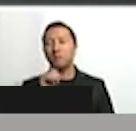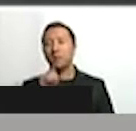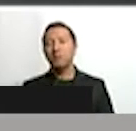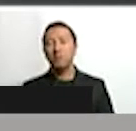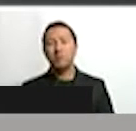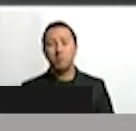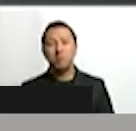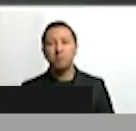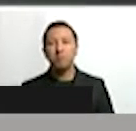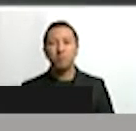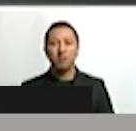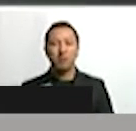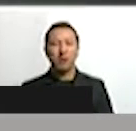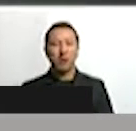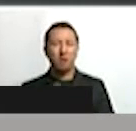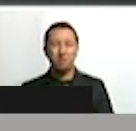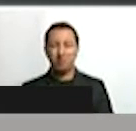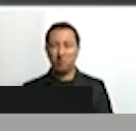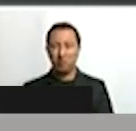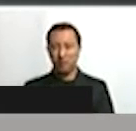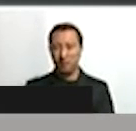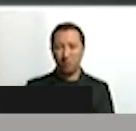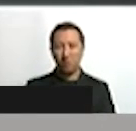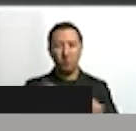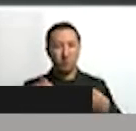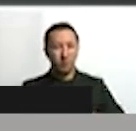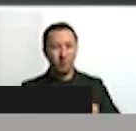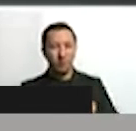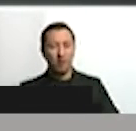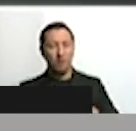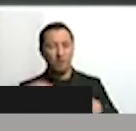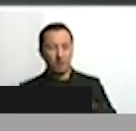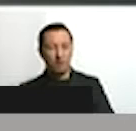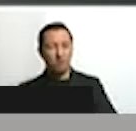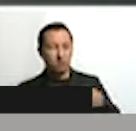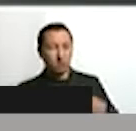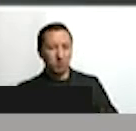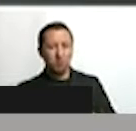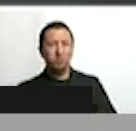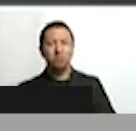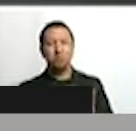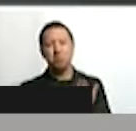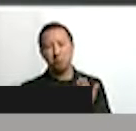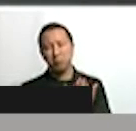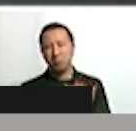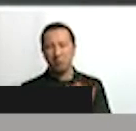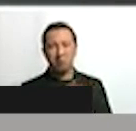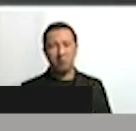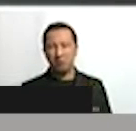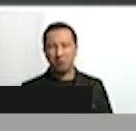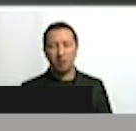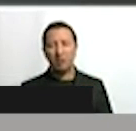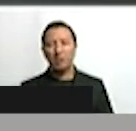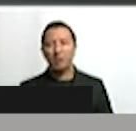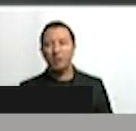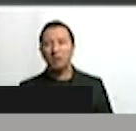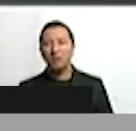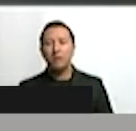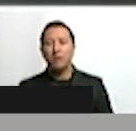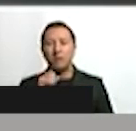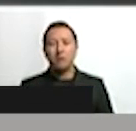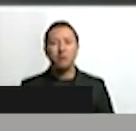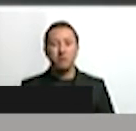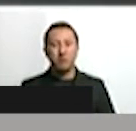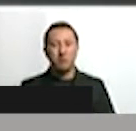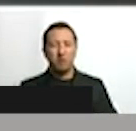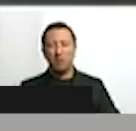la ocupación hospitalaria en los últimos días, afortunadamente no de la misma proporción en el